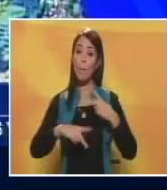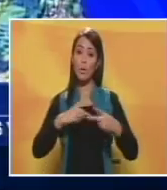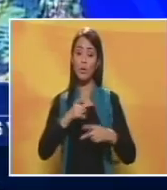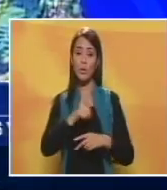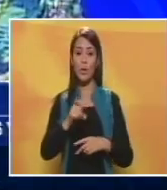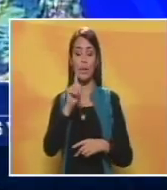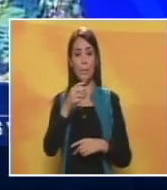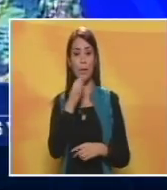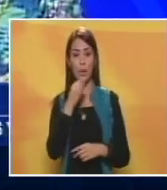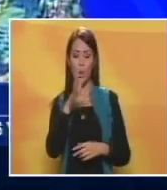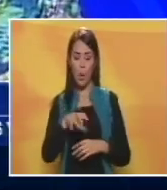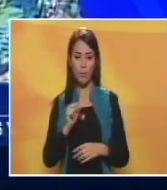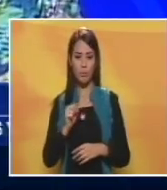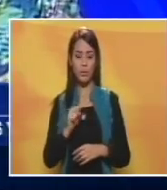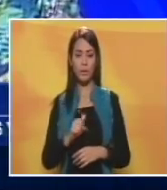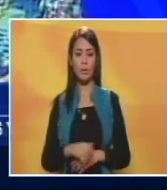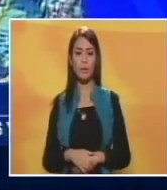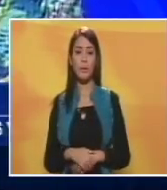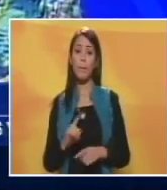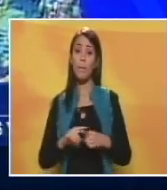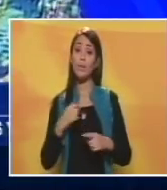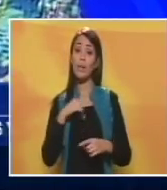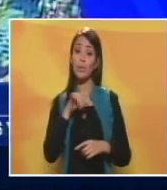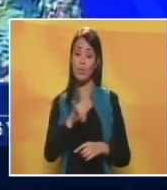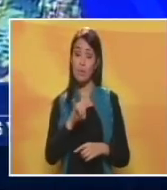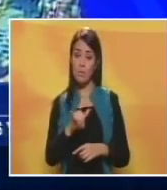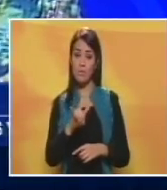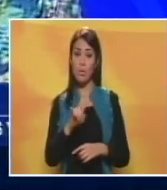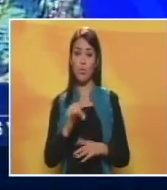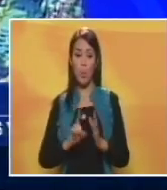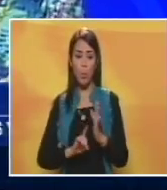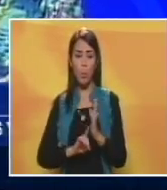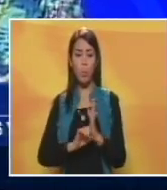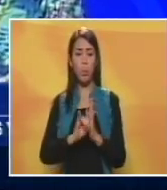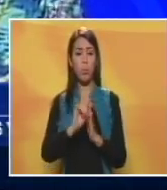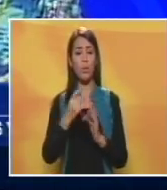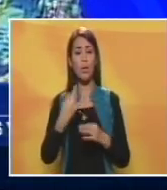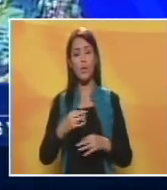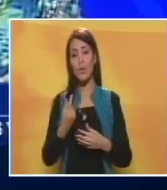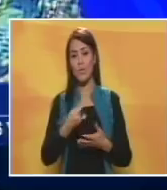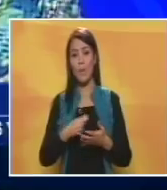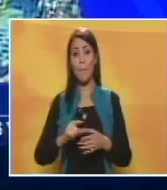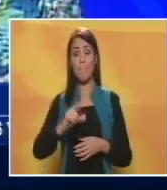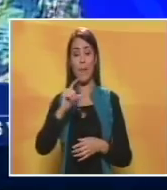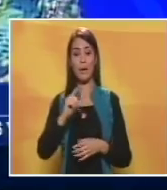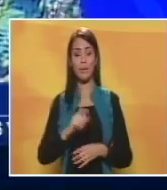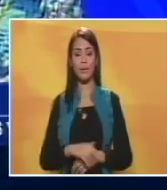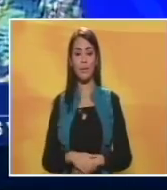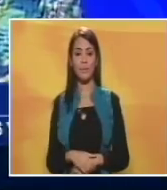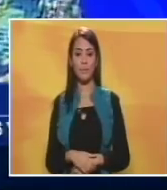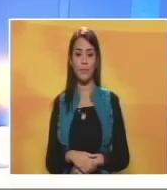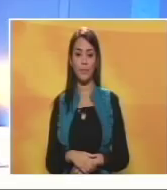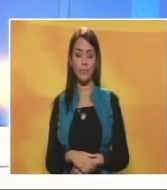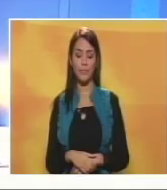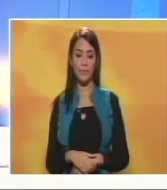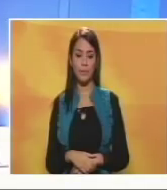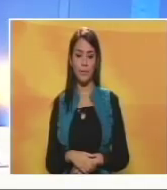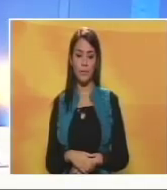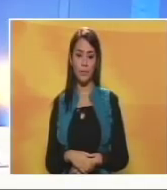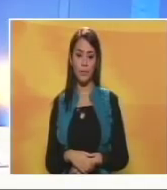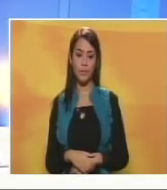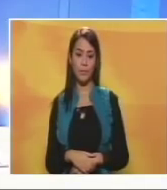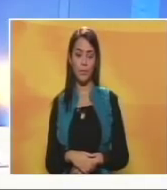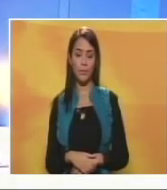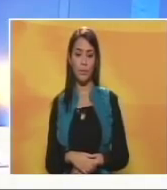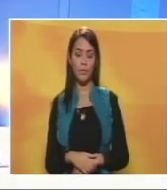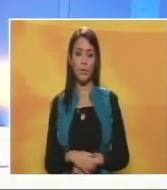el consumidor, ya que a su juicio son ellos quienes elevan los precios y fomentan el desabastecimiento.